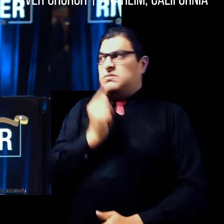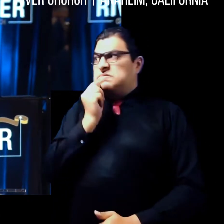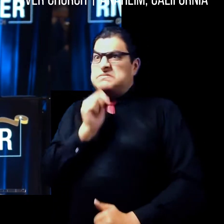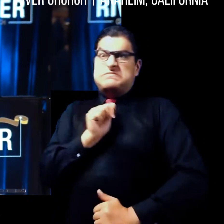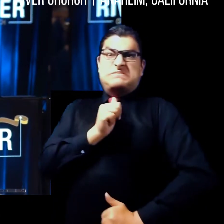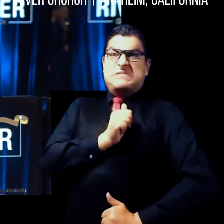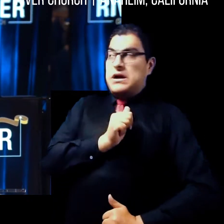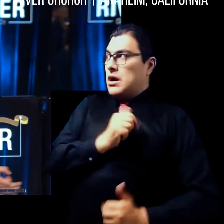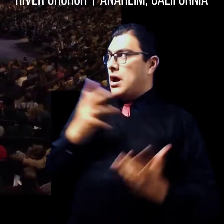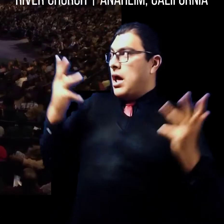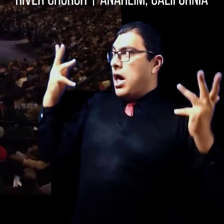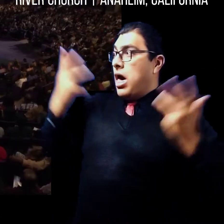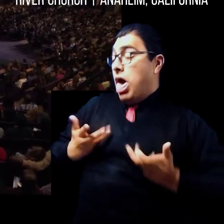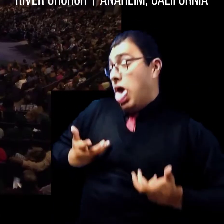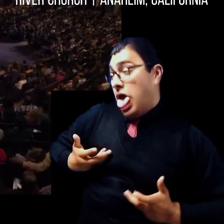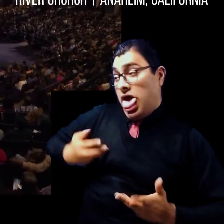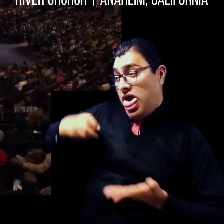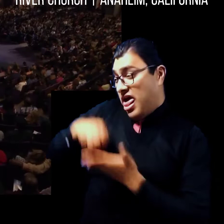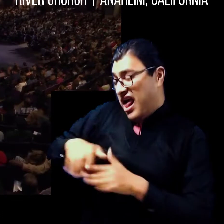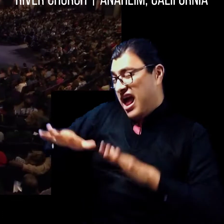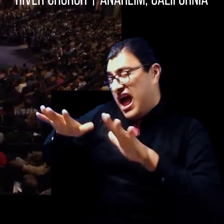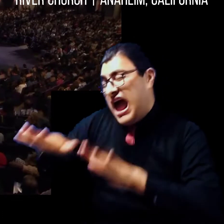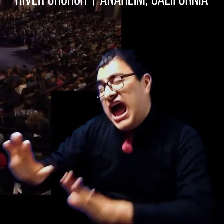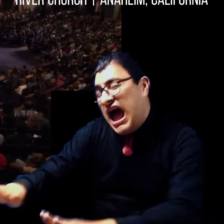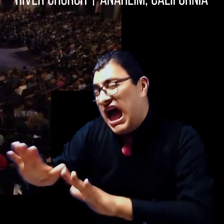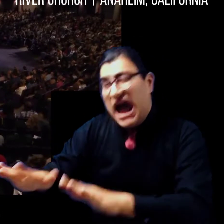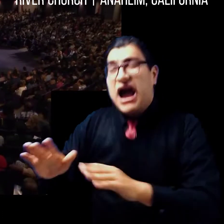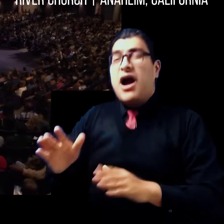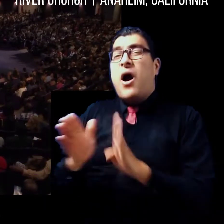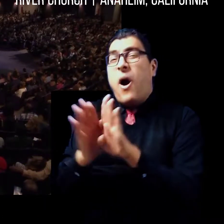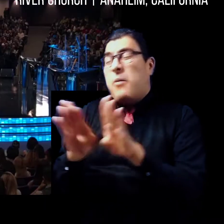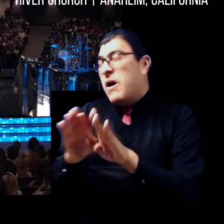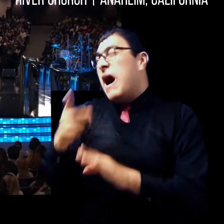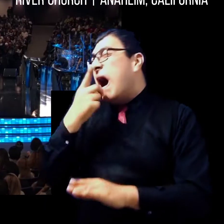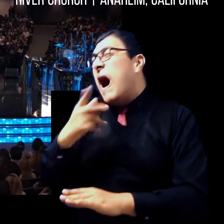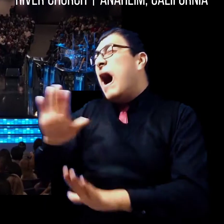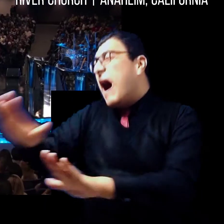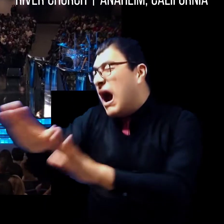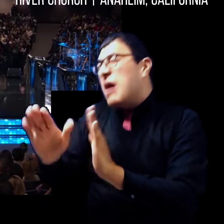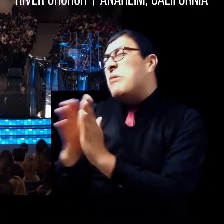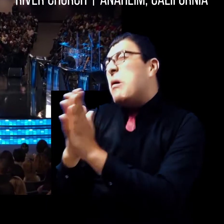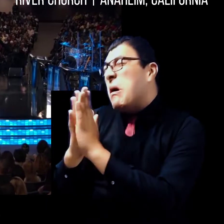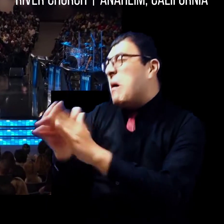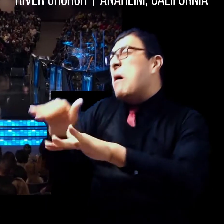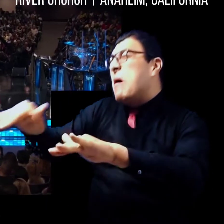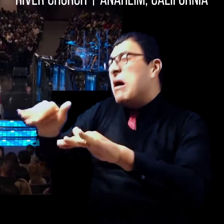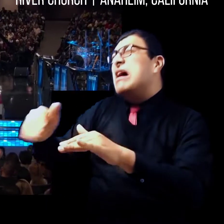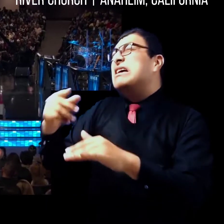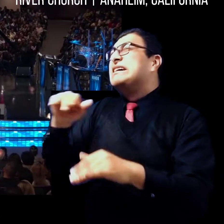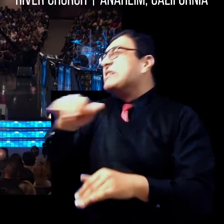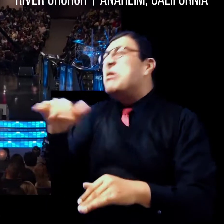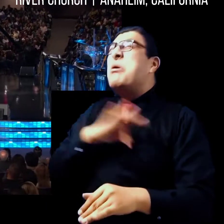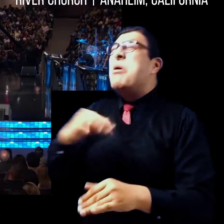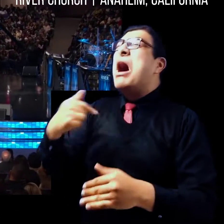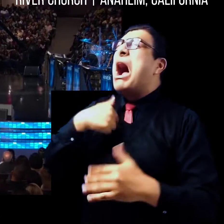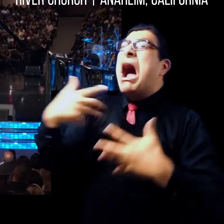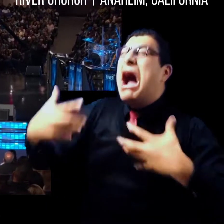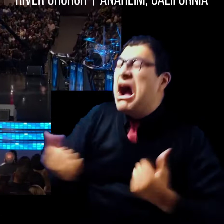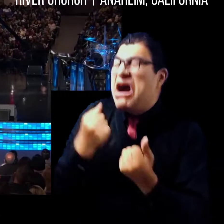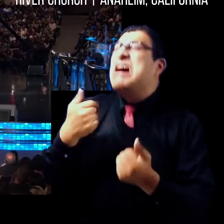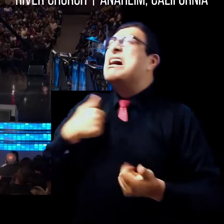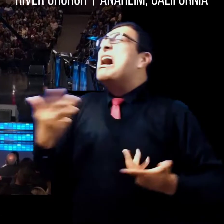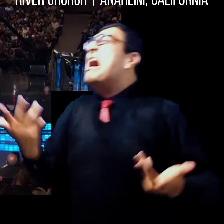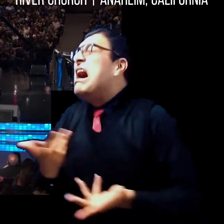va a estar de rodillas temblando y suplicándole a estos dos hombres, señores, ¿qué puedo hacer para ser